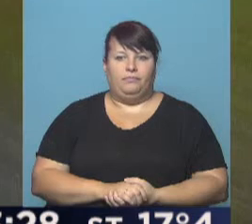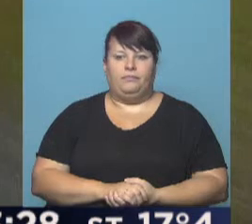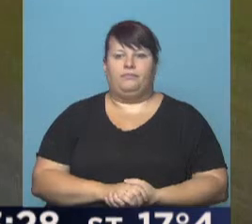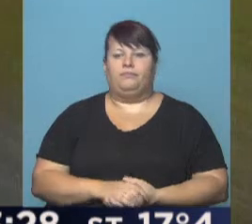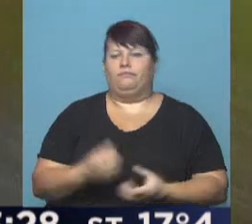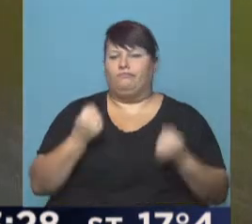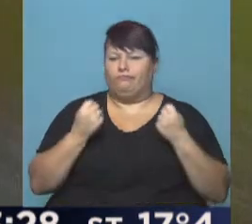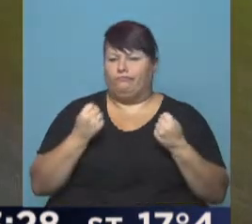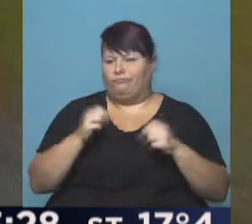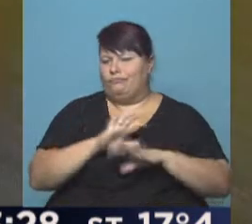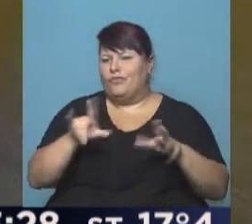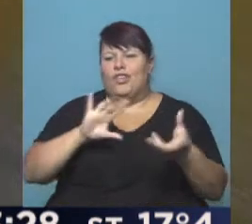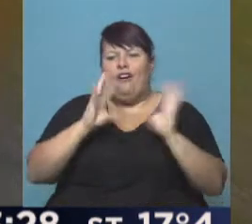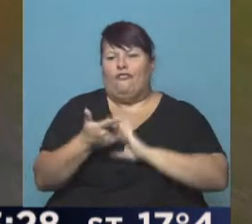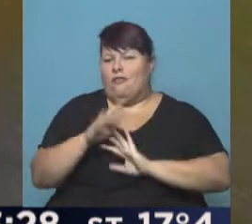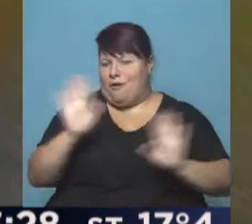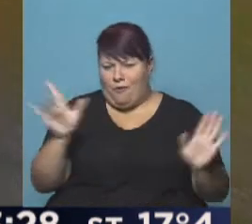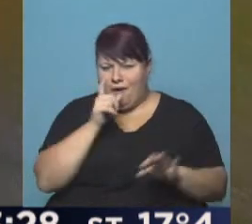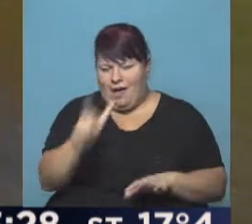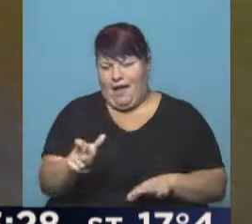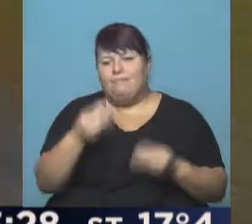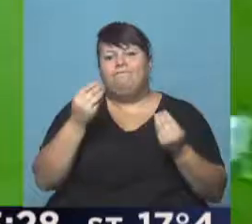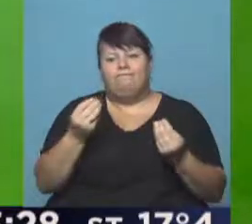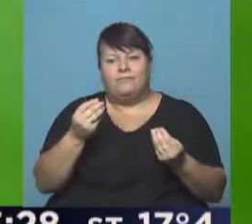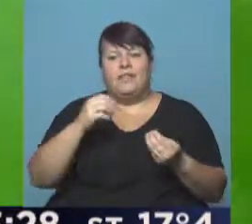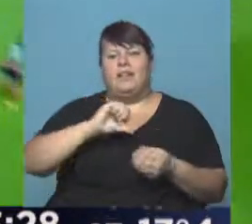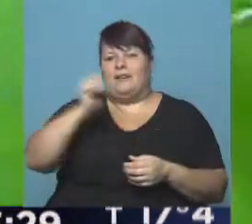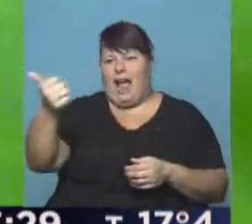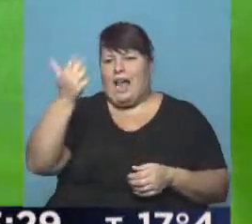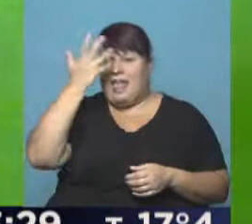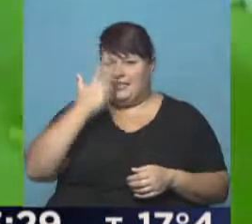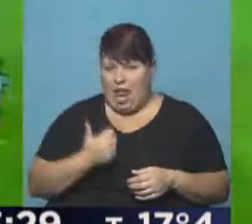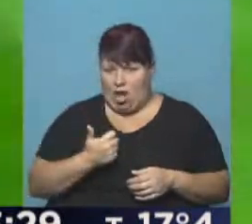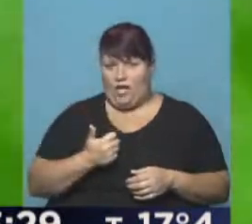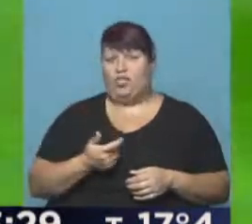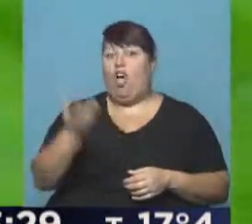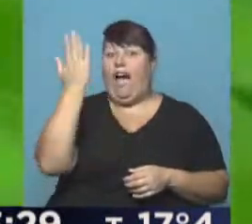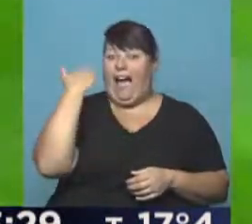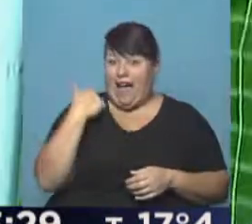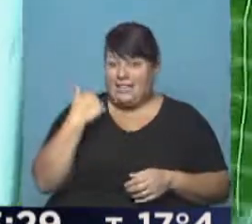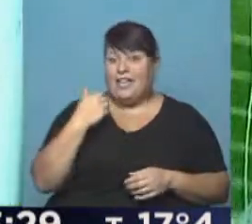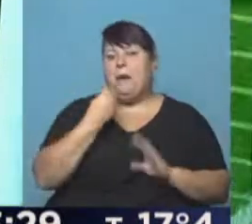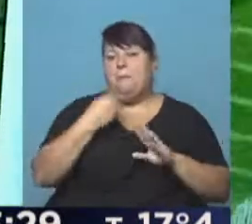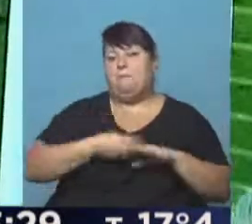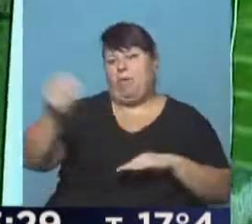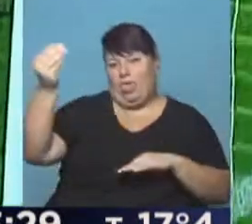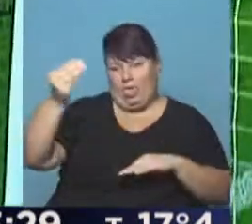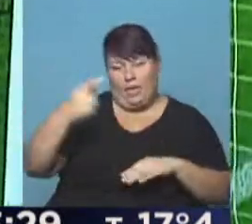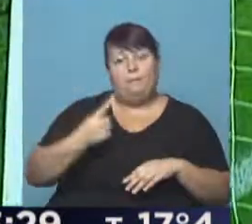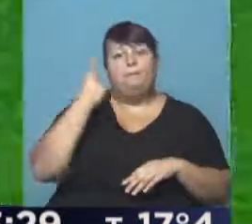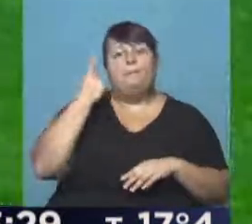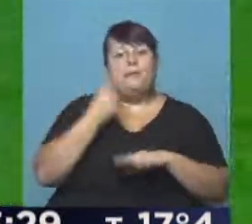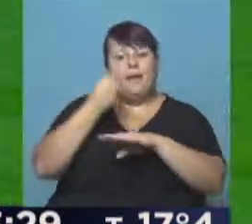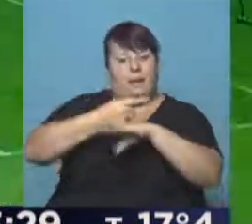pero no puede llamarse de otra manera nos referimos a la resonante victoria de san lorenzo de almagro ayer que le dio la clasificación el primer